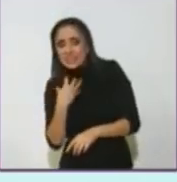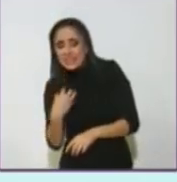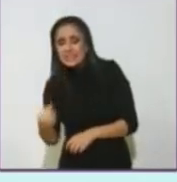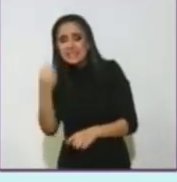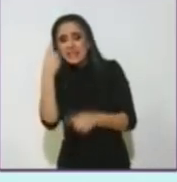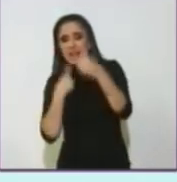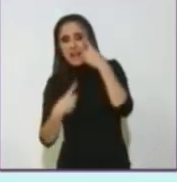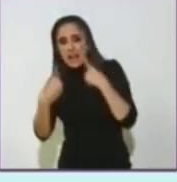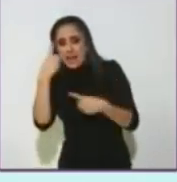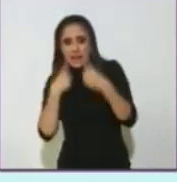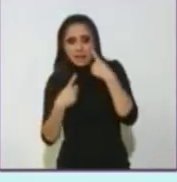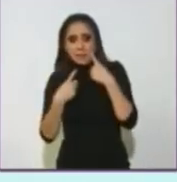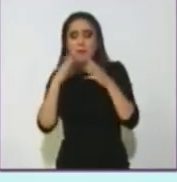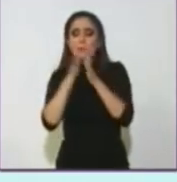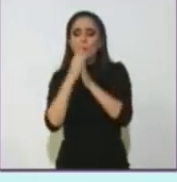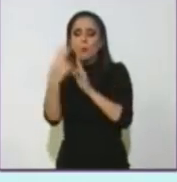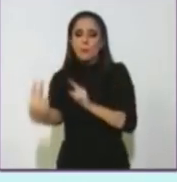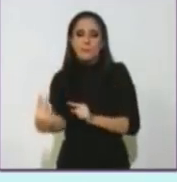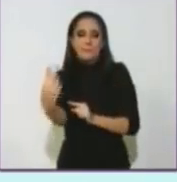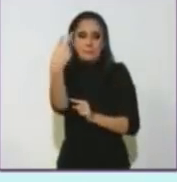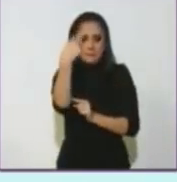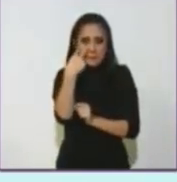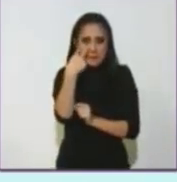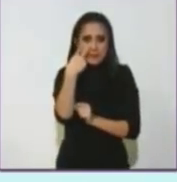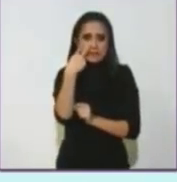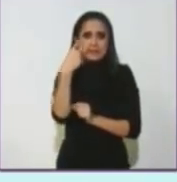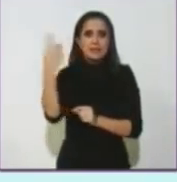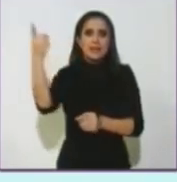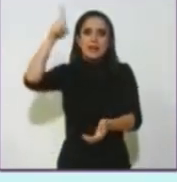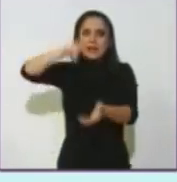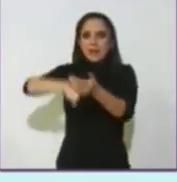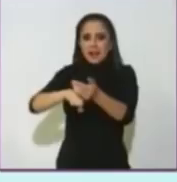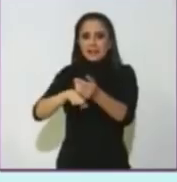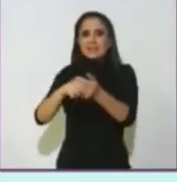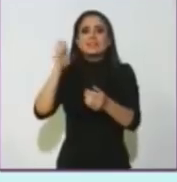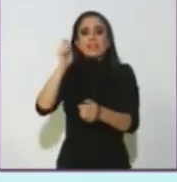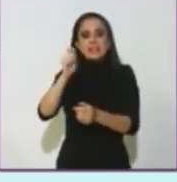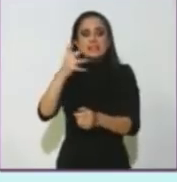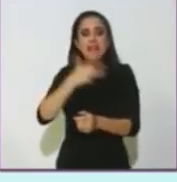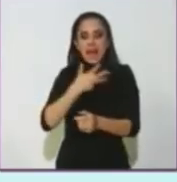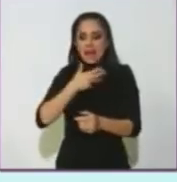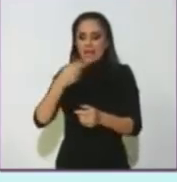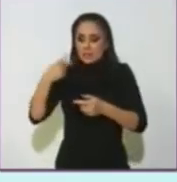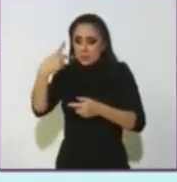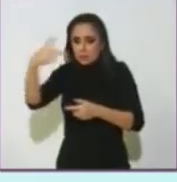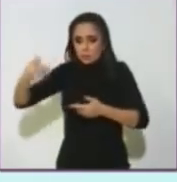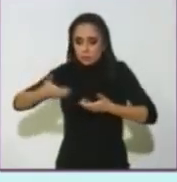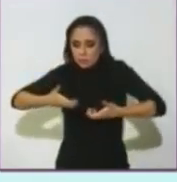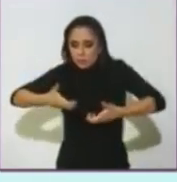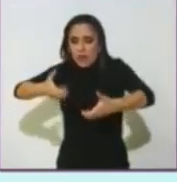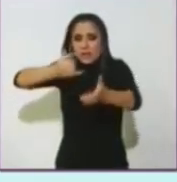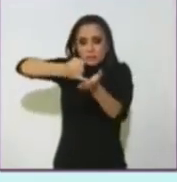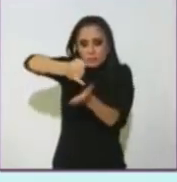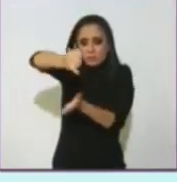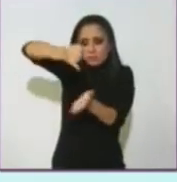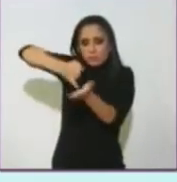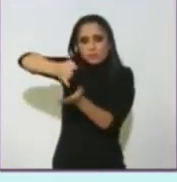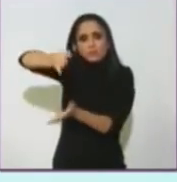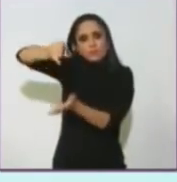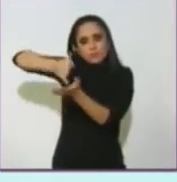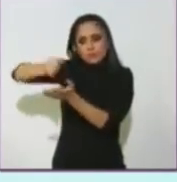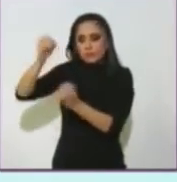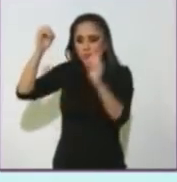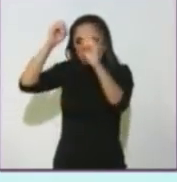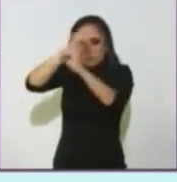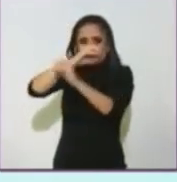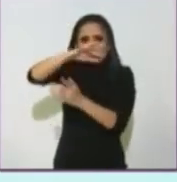mírame con tus ojos de tesón clic de granito caminar por sus calles como sombra o neblina